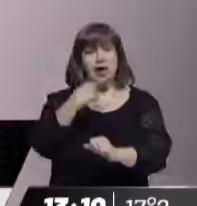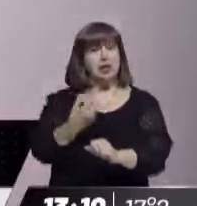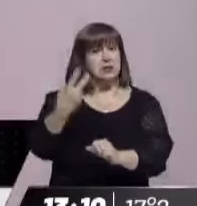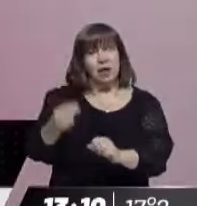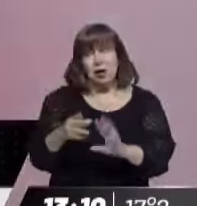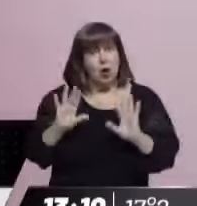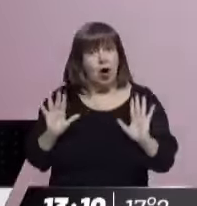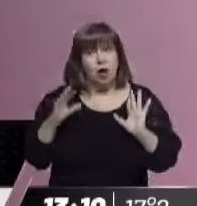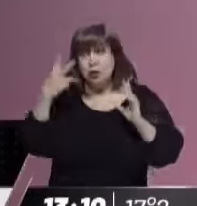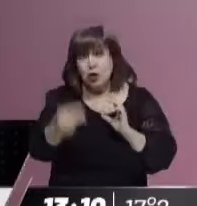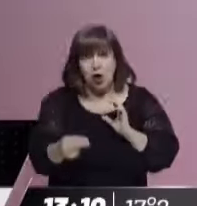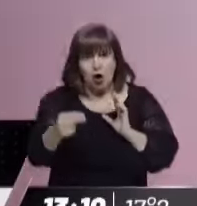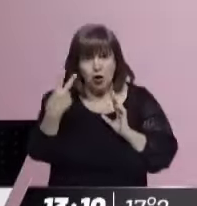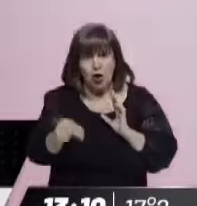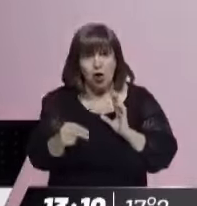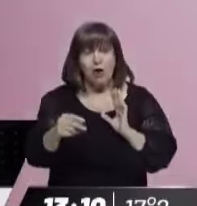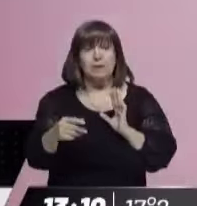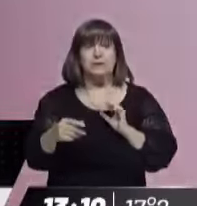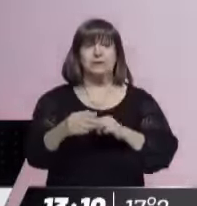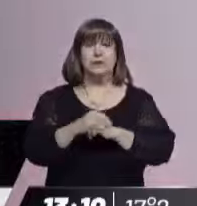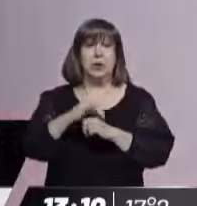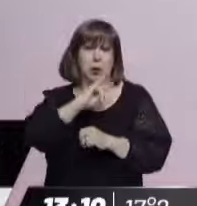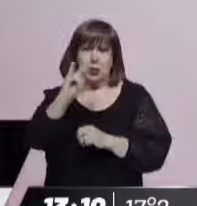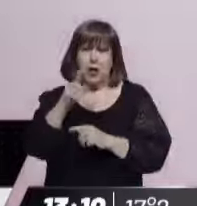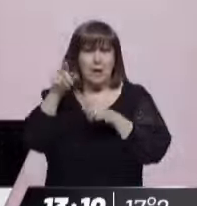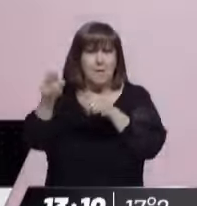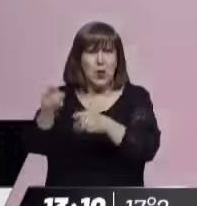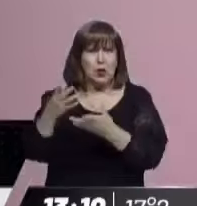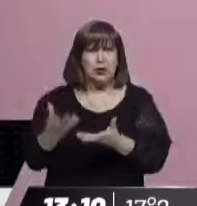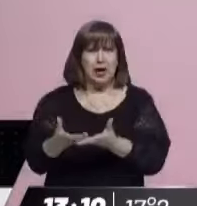No te vas a bajar, hijo de puta.